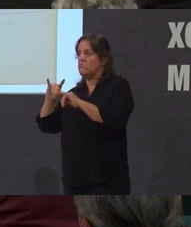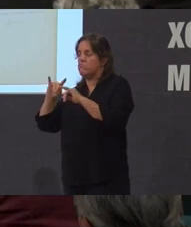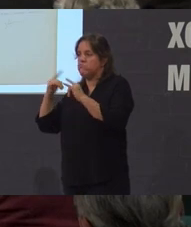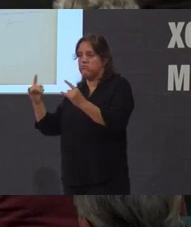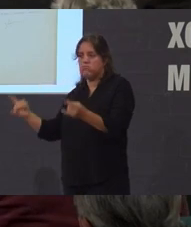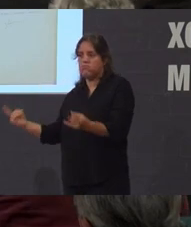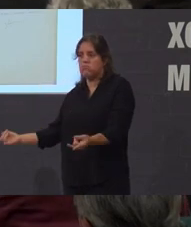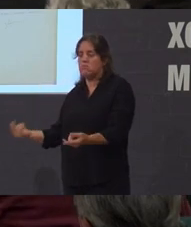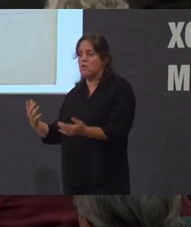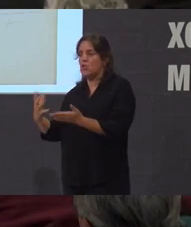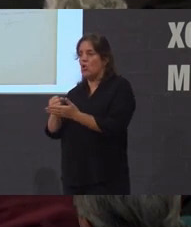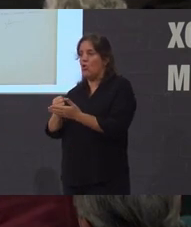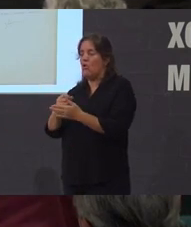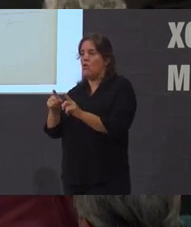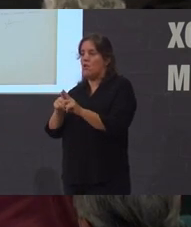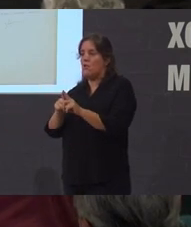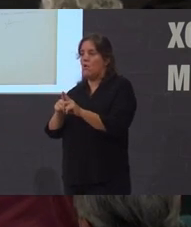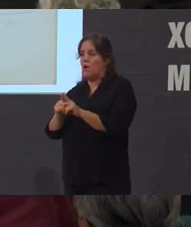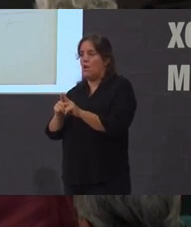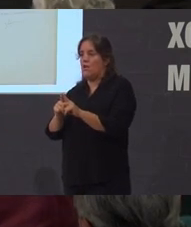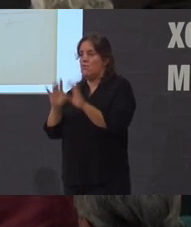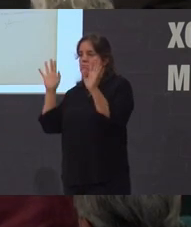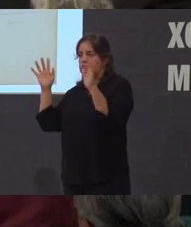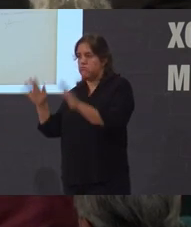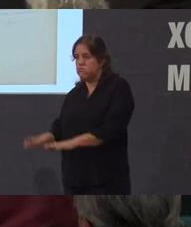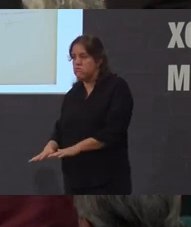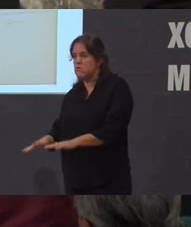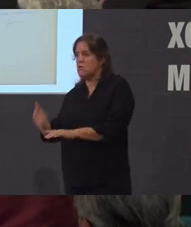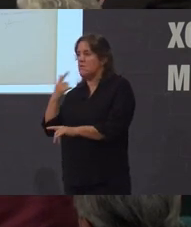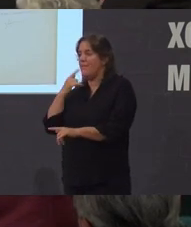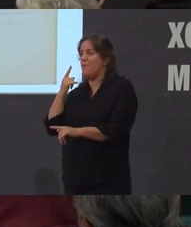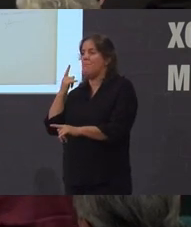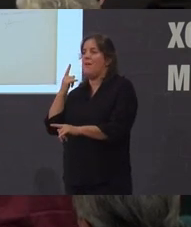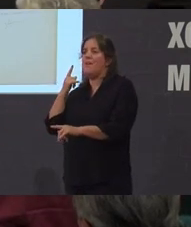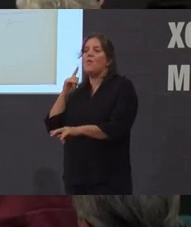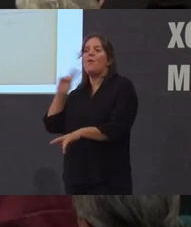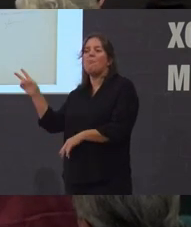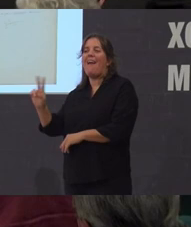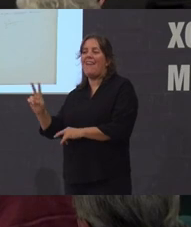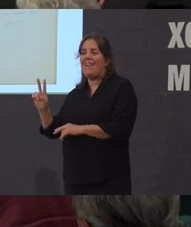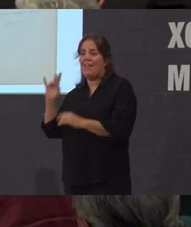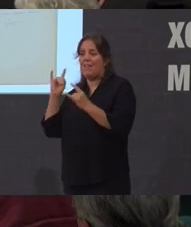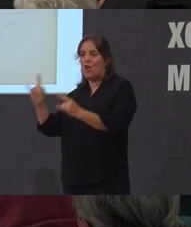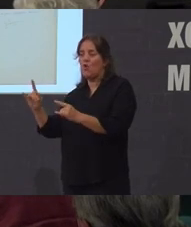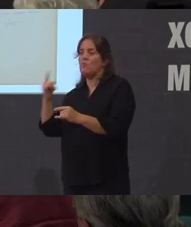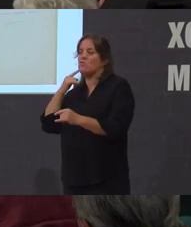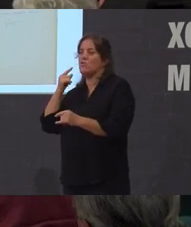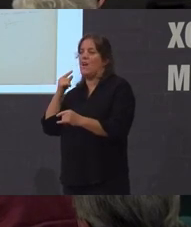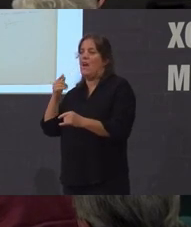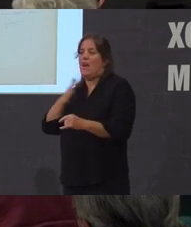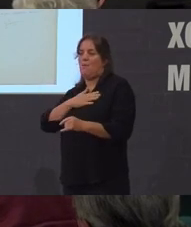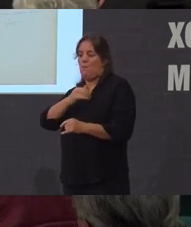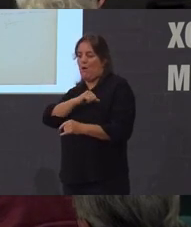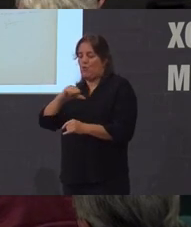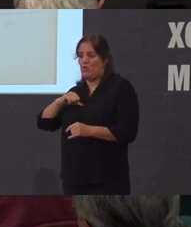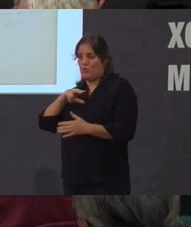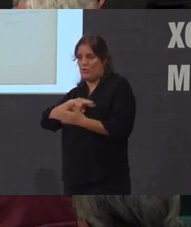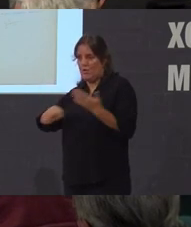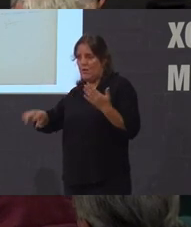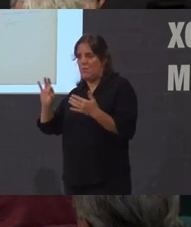ten de vegetación autóctona e demais, e de gran valía, como castaño, os novais, etc.,